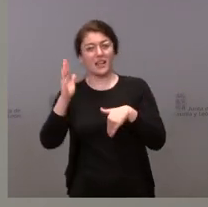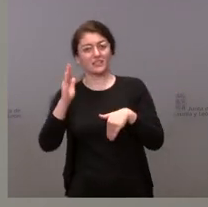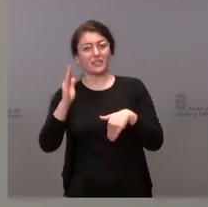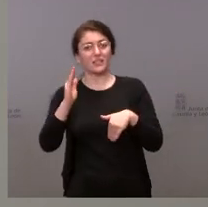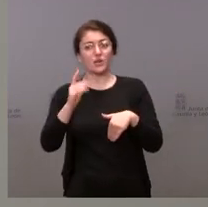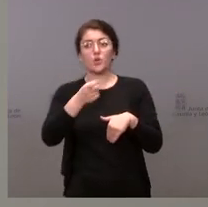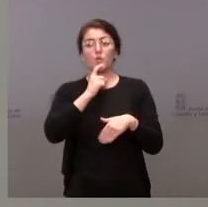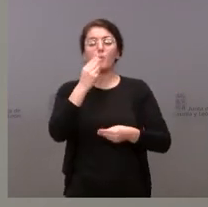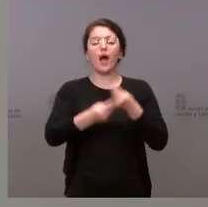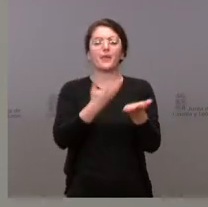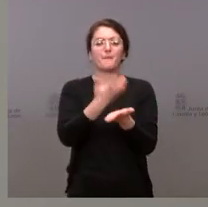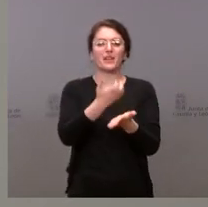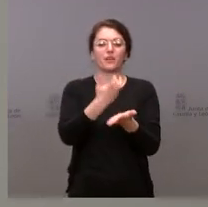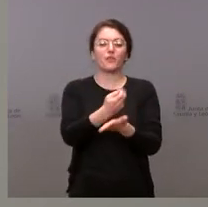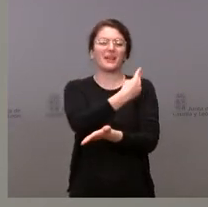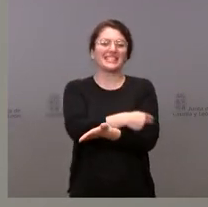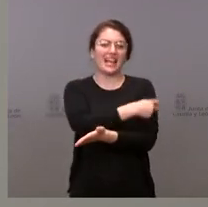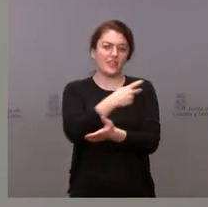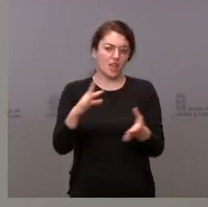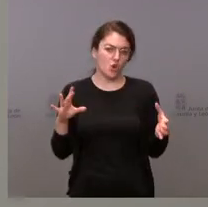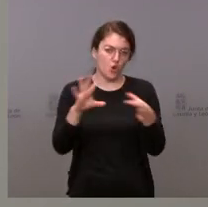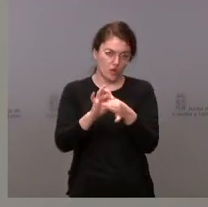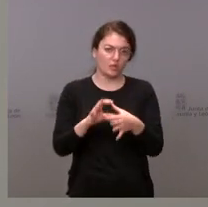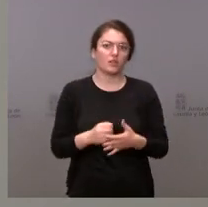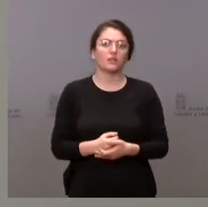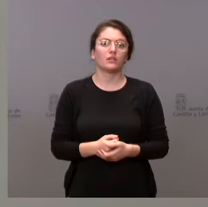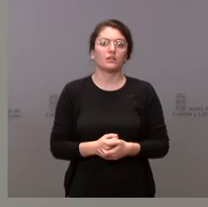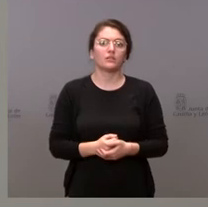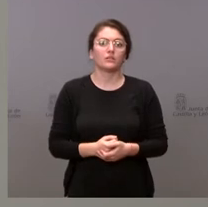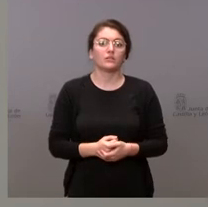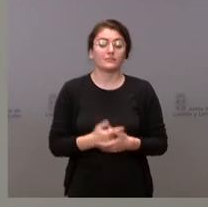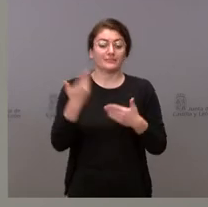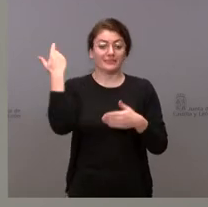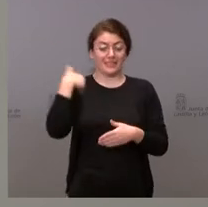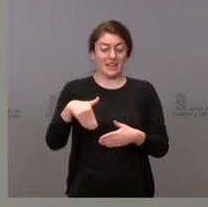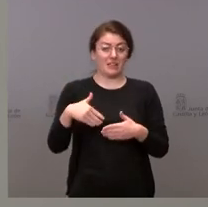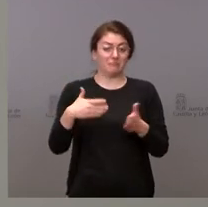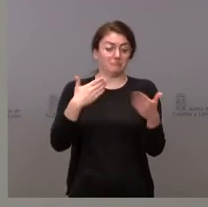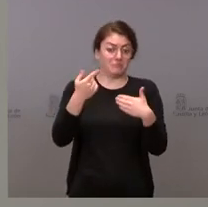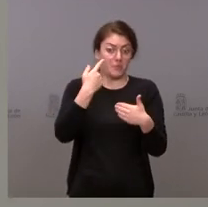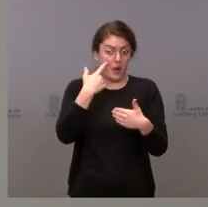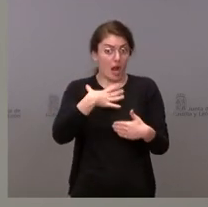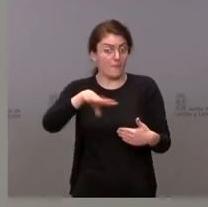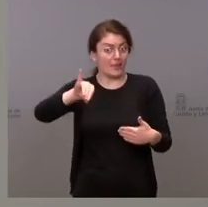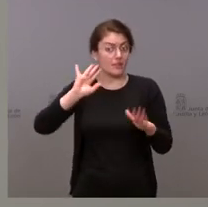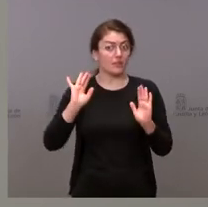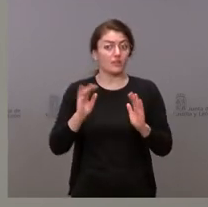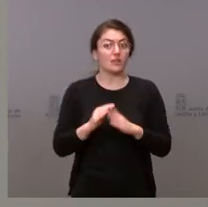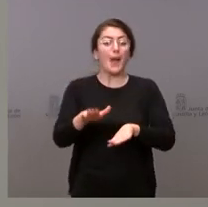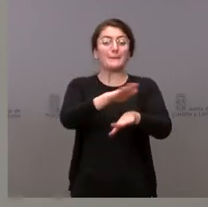la plataforma fácil conecta y abrimos esa posibilidad evidentemente el ministro escriba